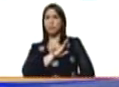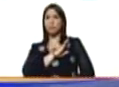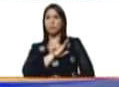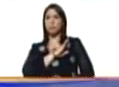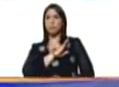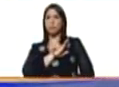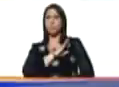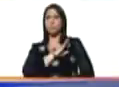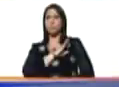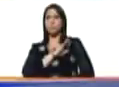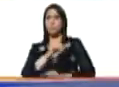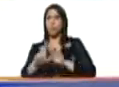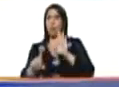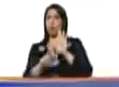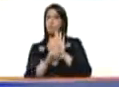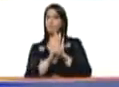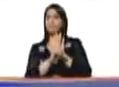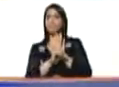es esta ley.